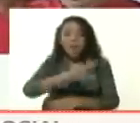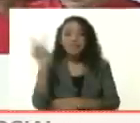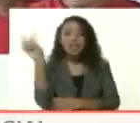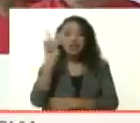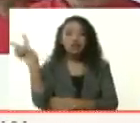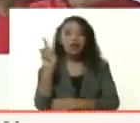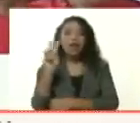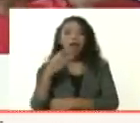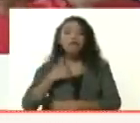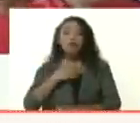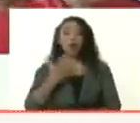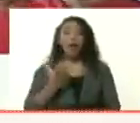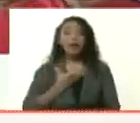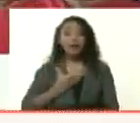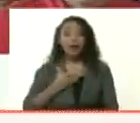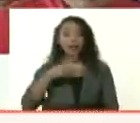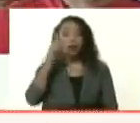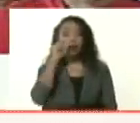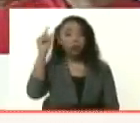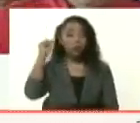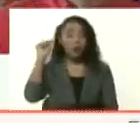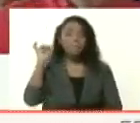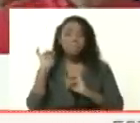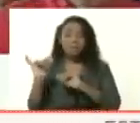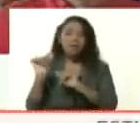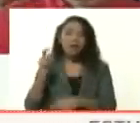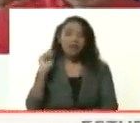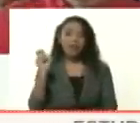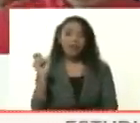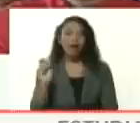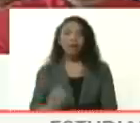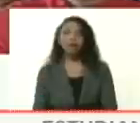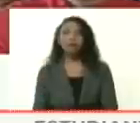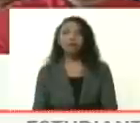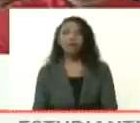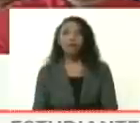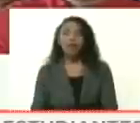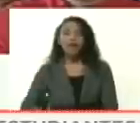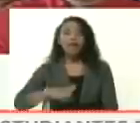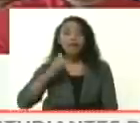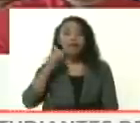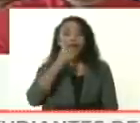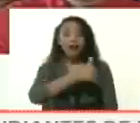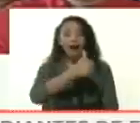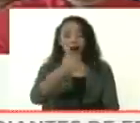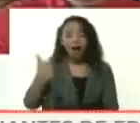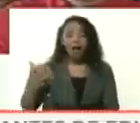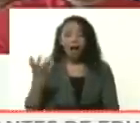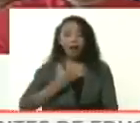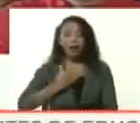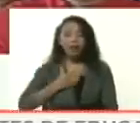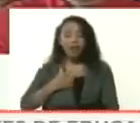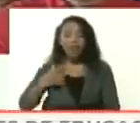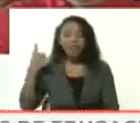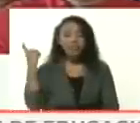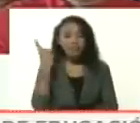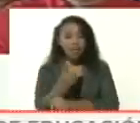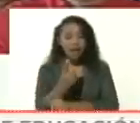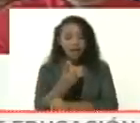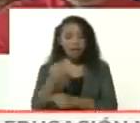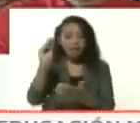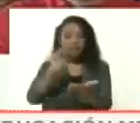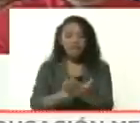A nuestros alcaldes y alcaldesas tienen la misma tarea. Cada alcaldía revolucionaria debe tener áreas productivas, nuestros